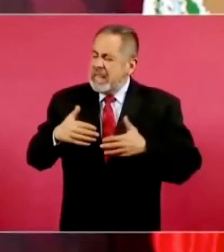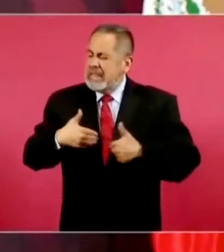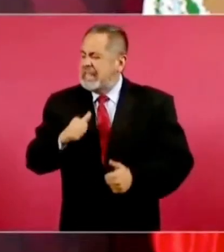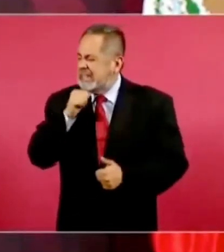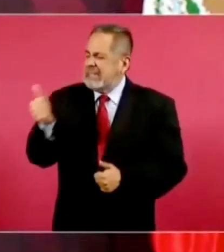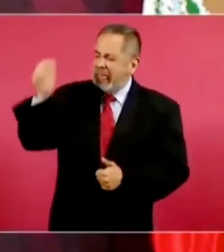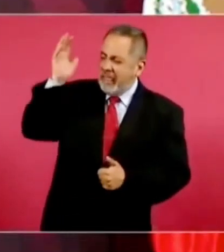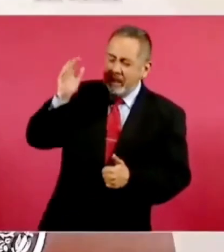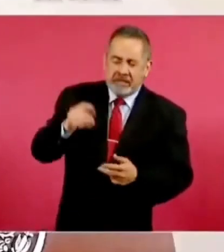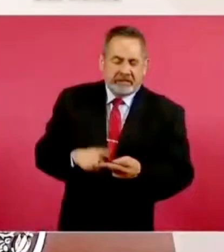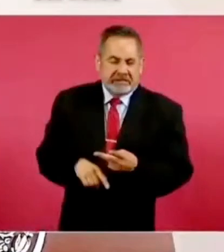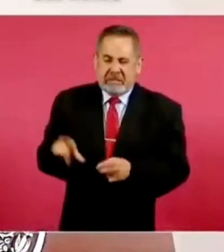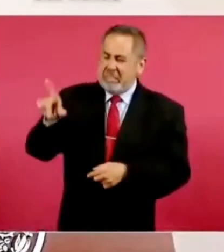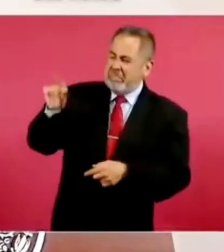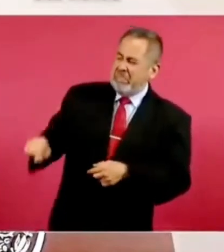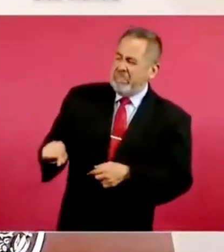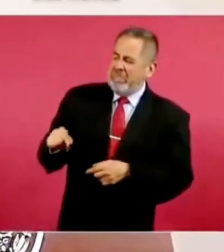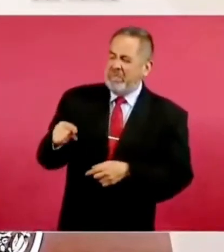villano,